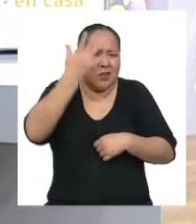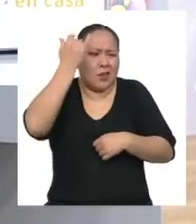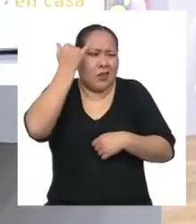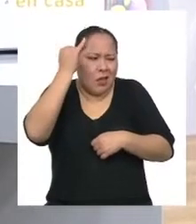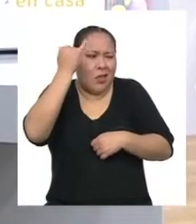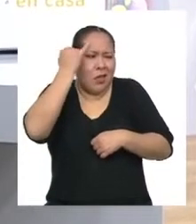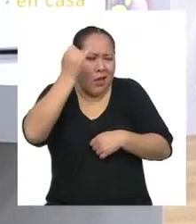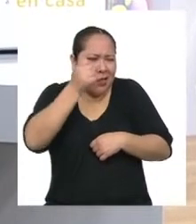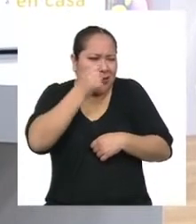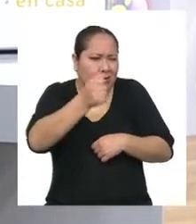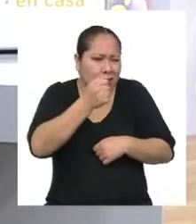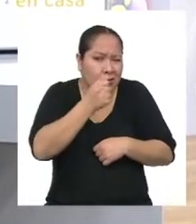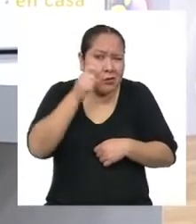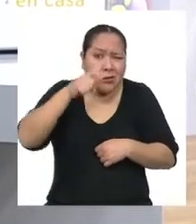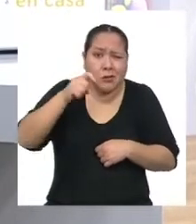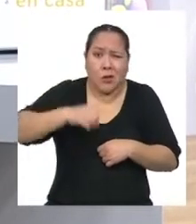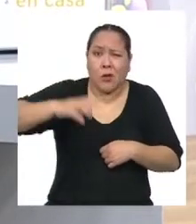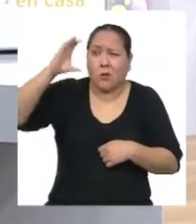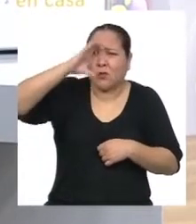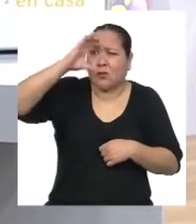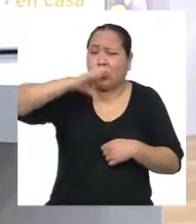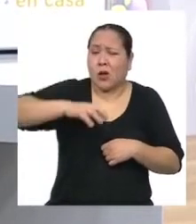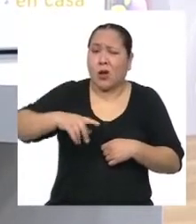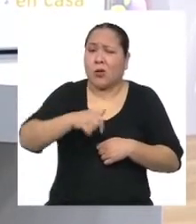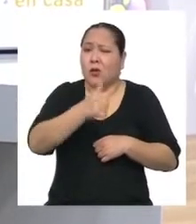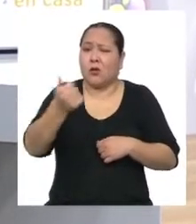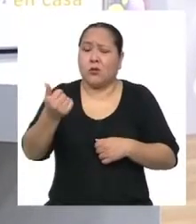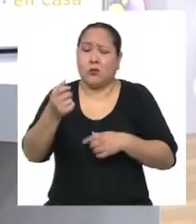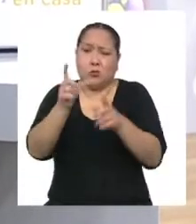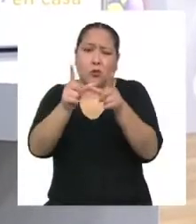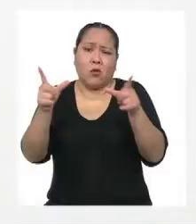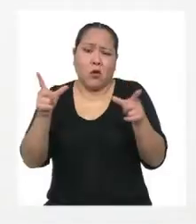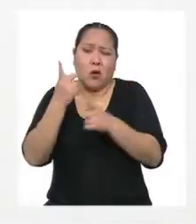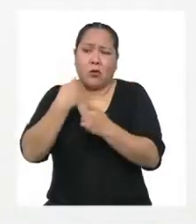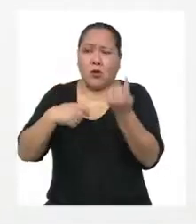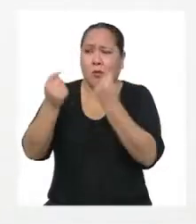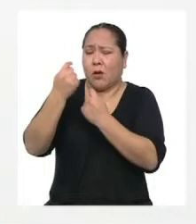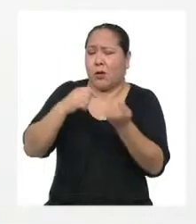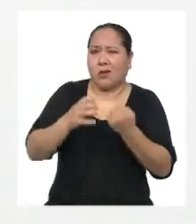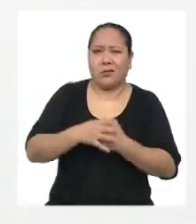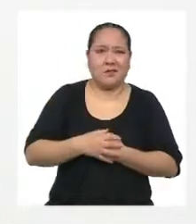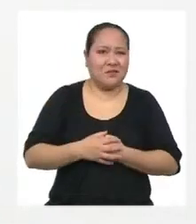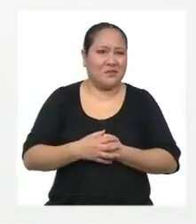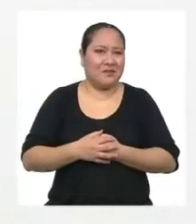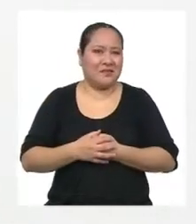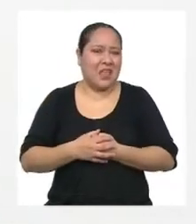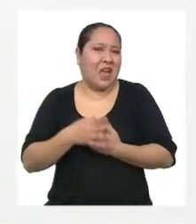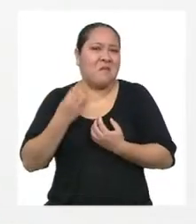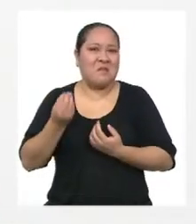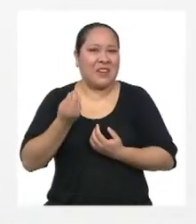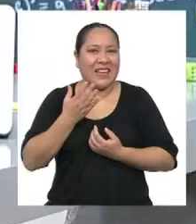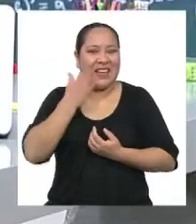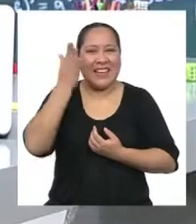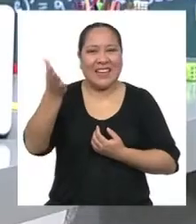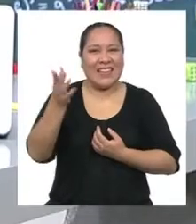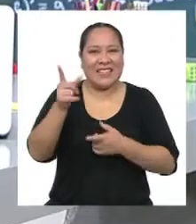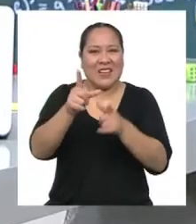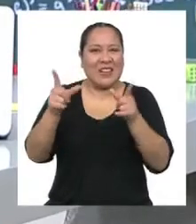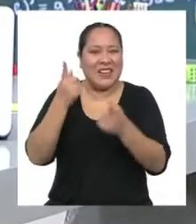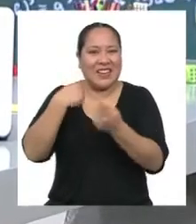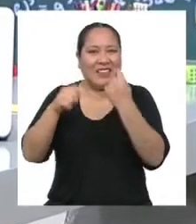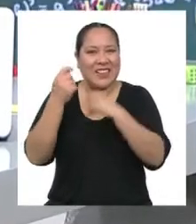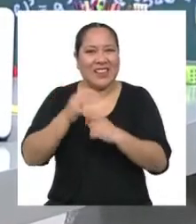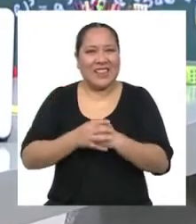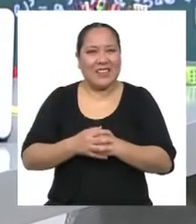que tenía que buscar en un bazar o un centro comercial. ¿Y por qué irías a esos lugares? Porque